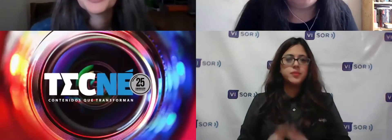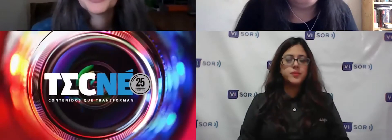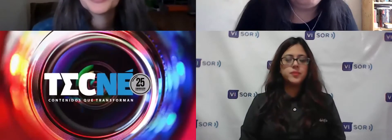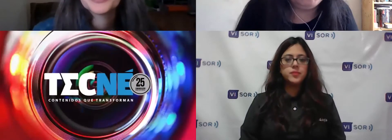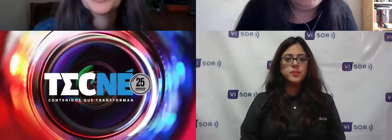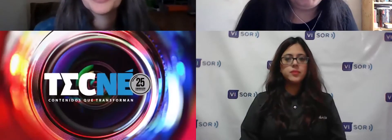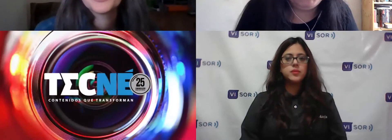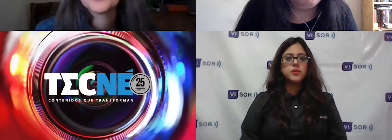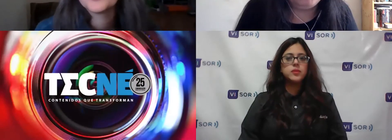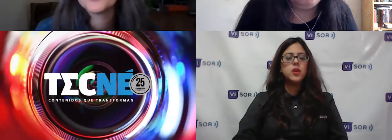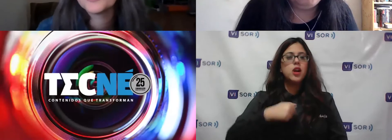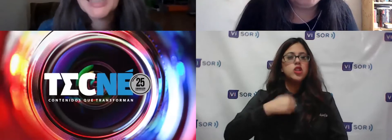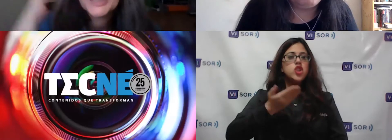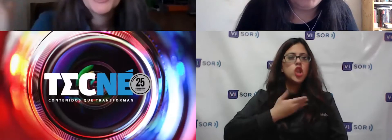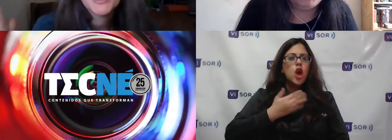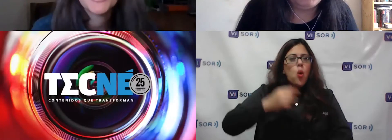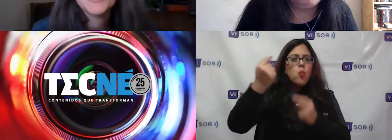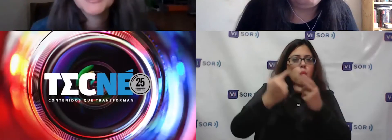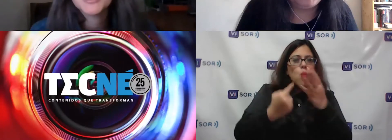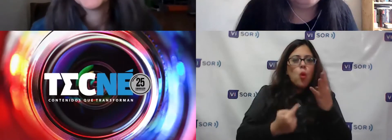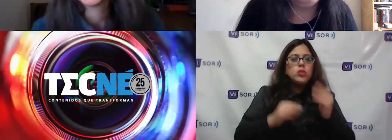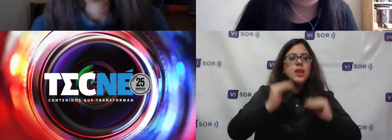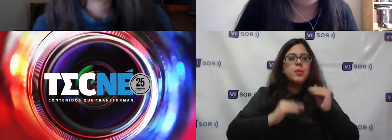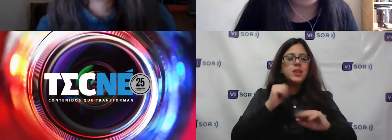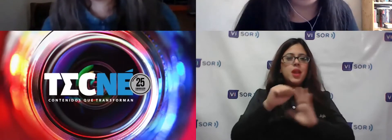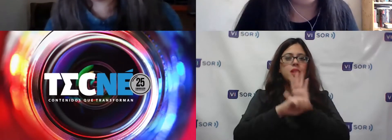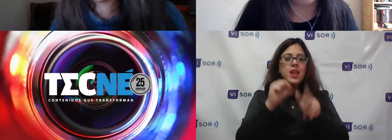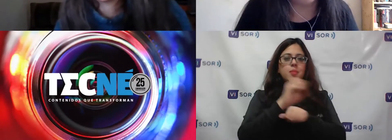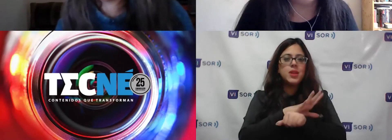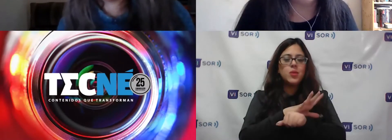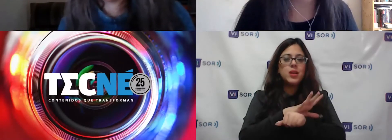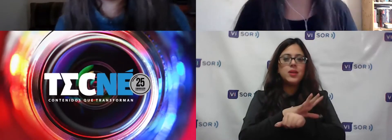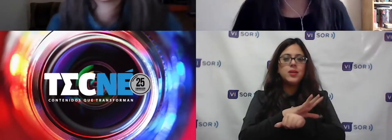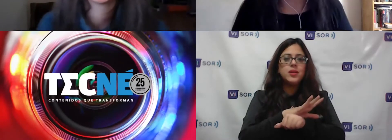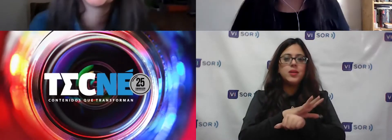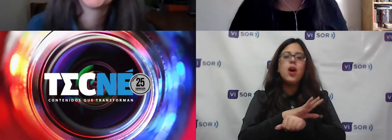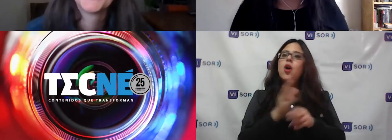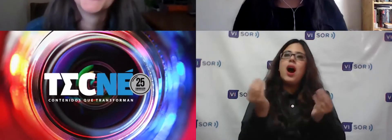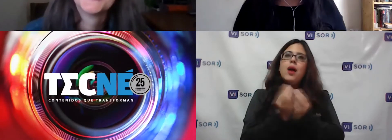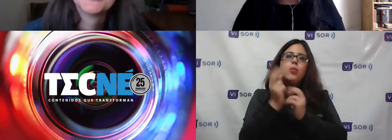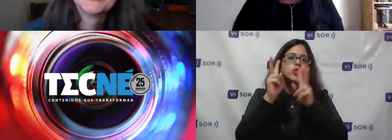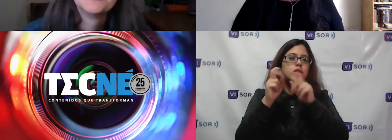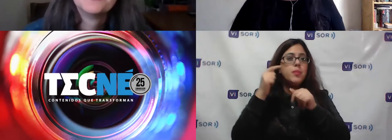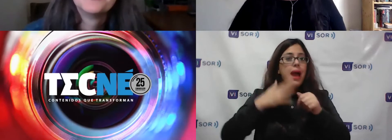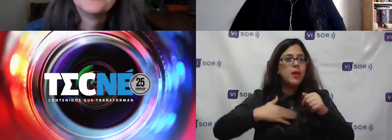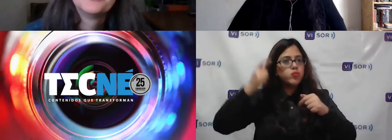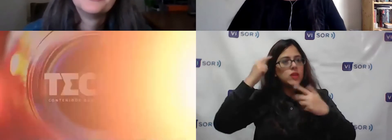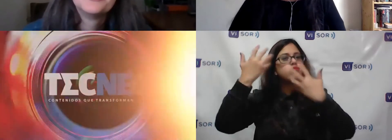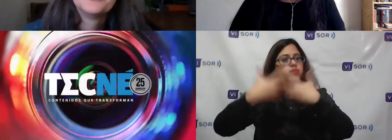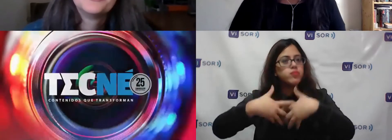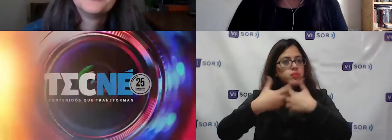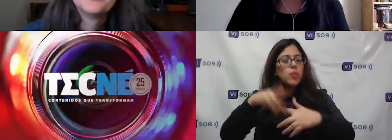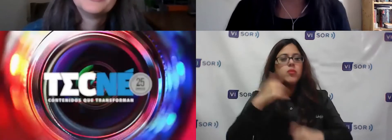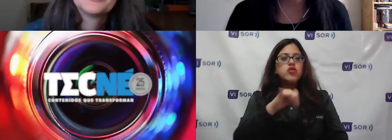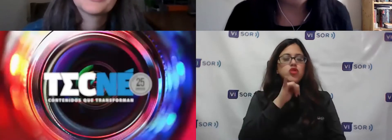tengo varios depende la película pero quizás te va mal a la cabeza ahí me vuelven tantas cosas no no no se me